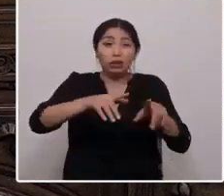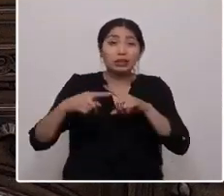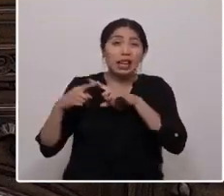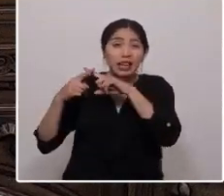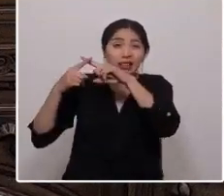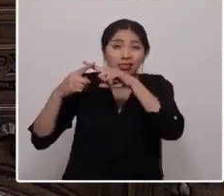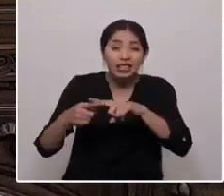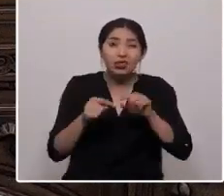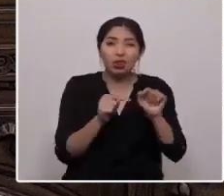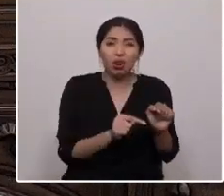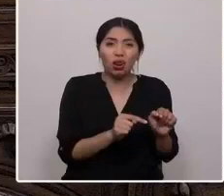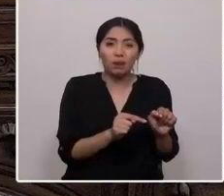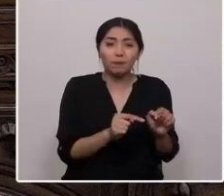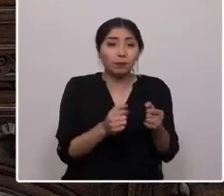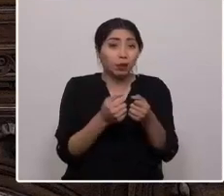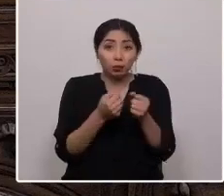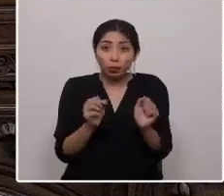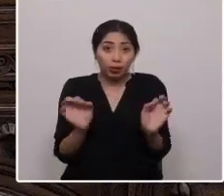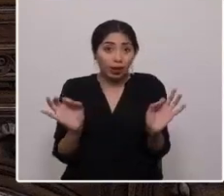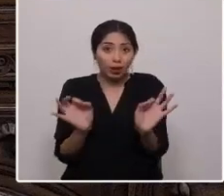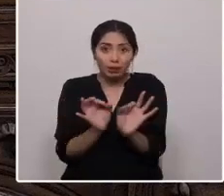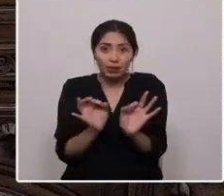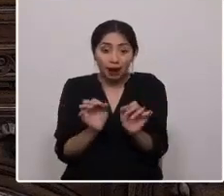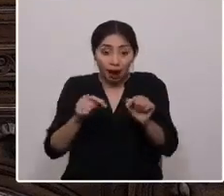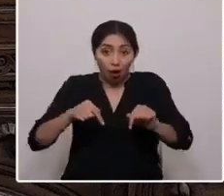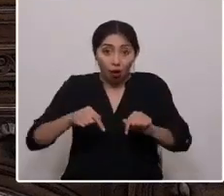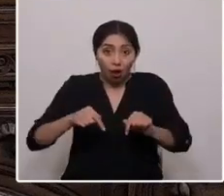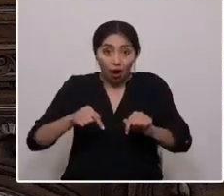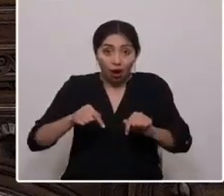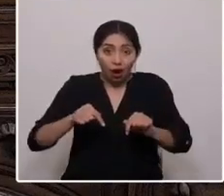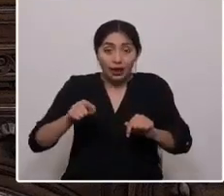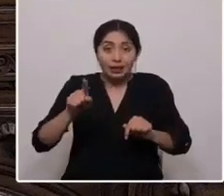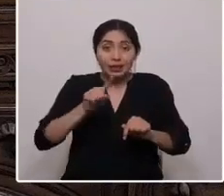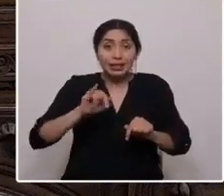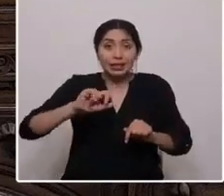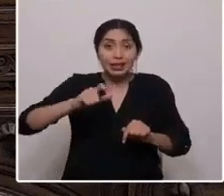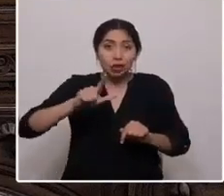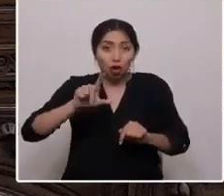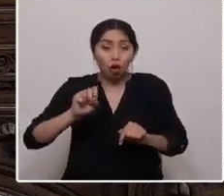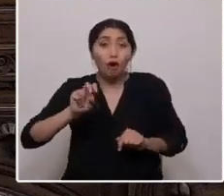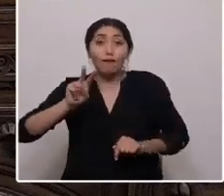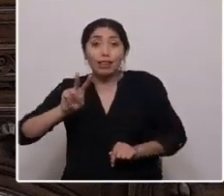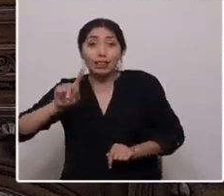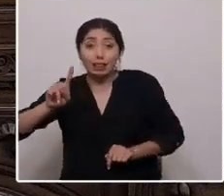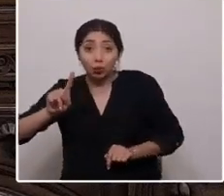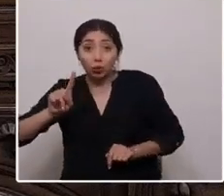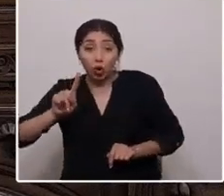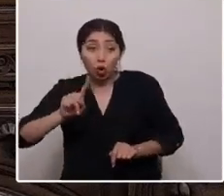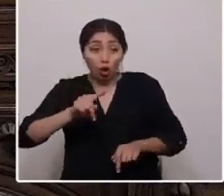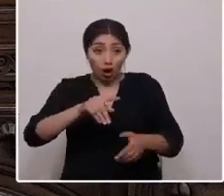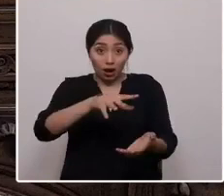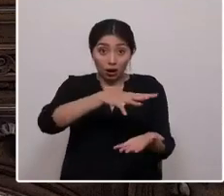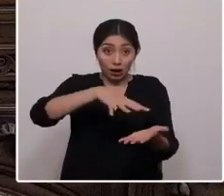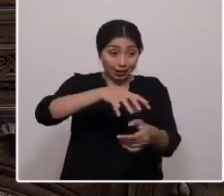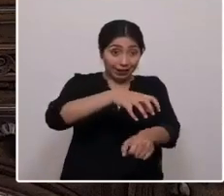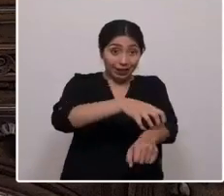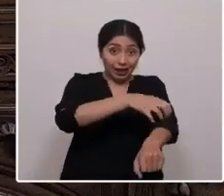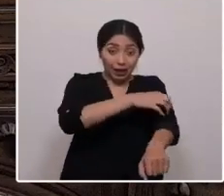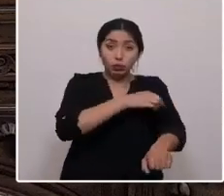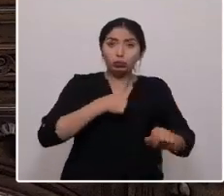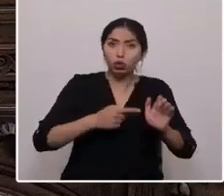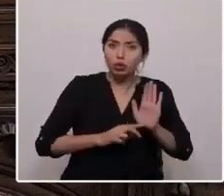puede explicar que en pleno siglo 21 en los territorios que yo represento hayan comunidades